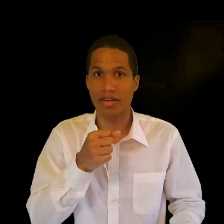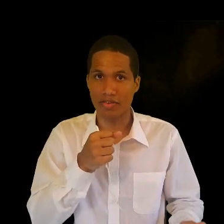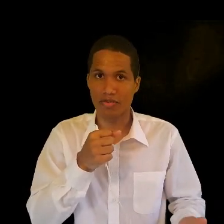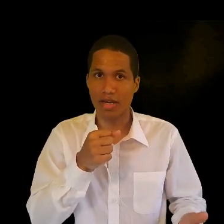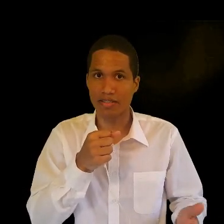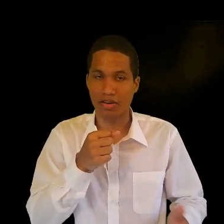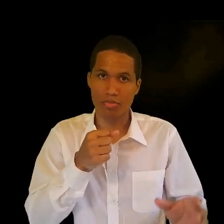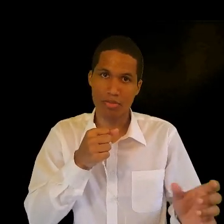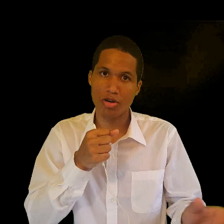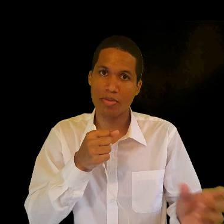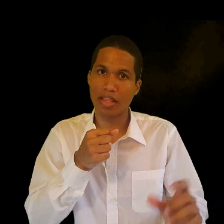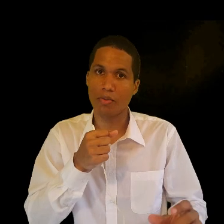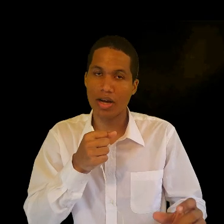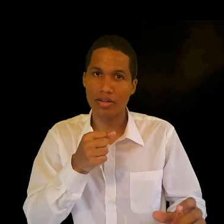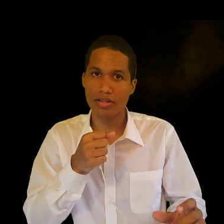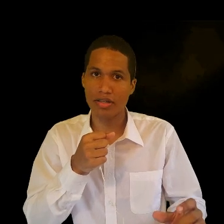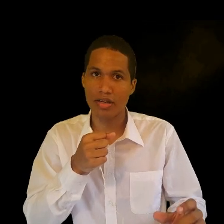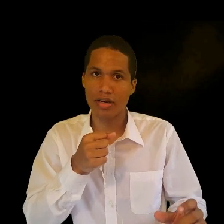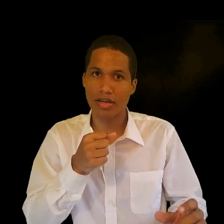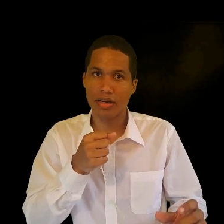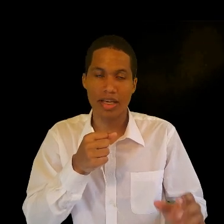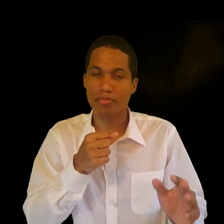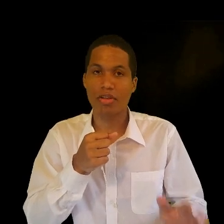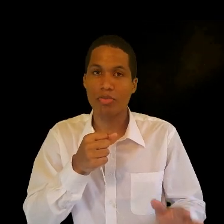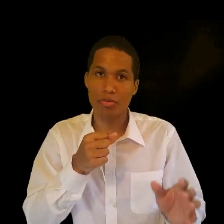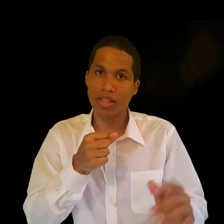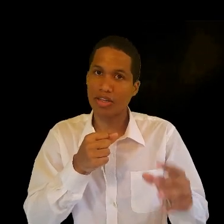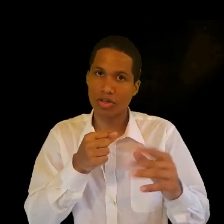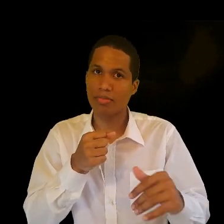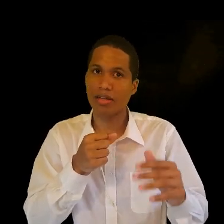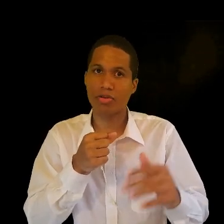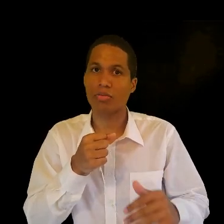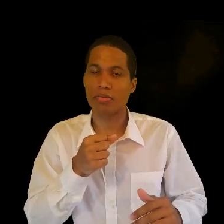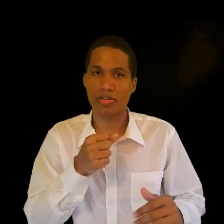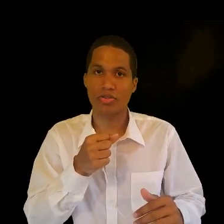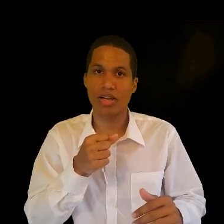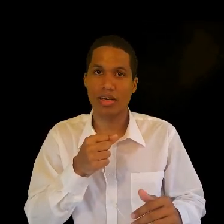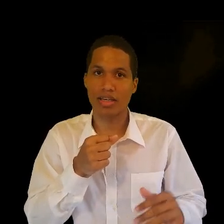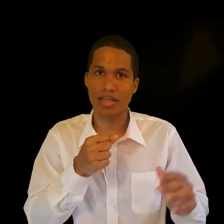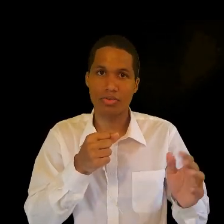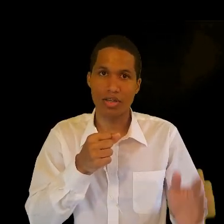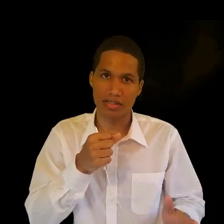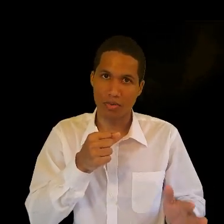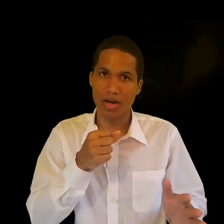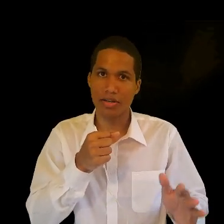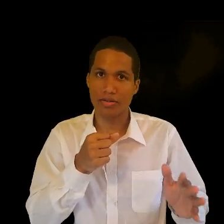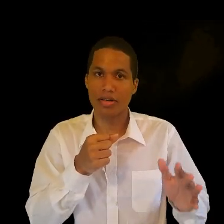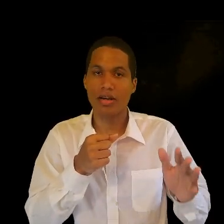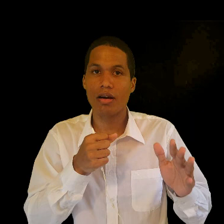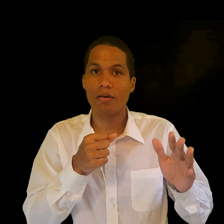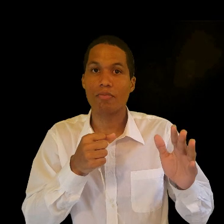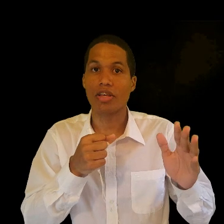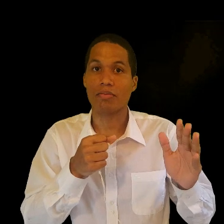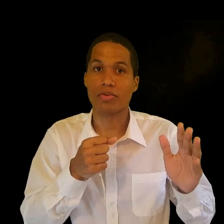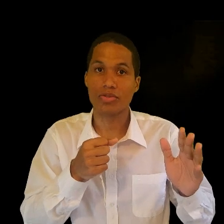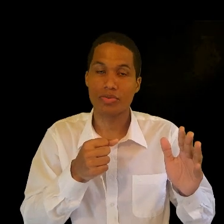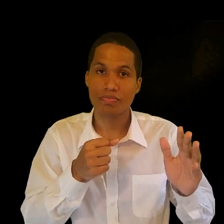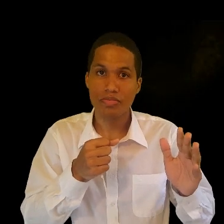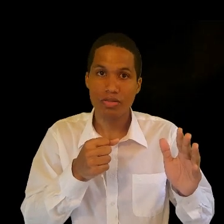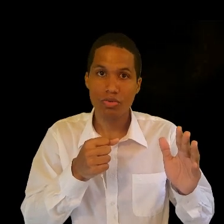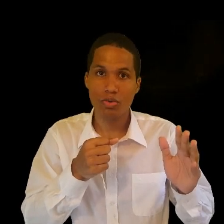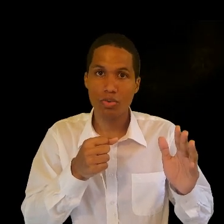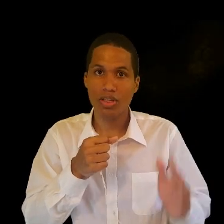tenemos diferentes formas de hacerlo. Podemos omitir while, podemos omitir solamente el pronombre personal y utilizar while.